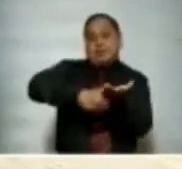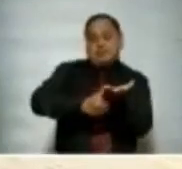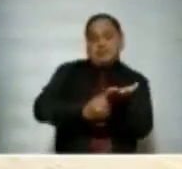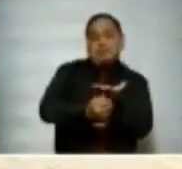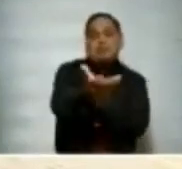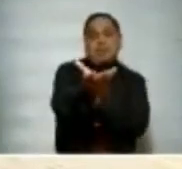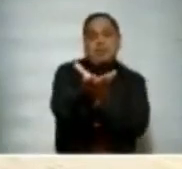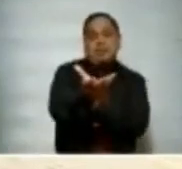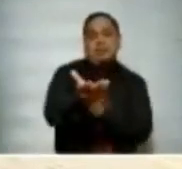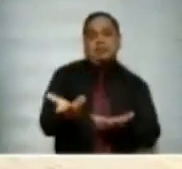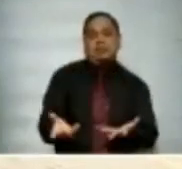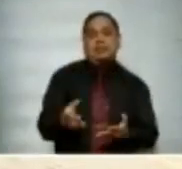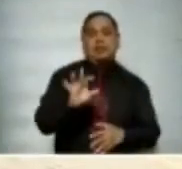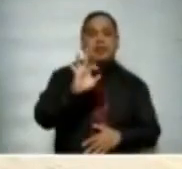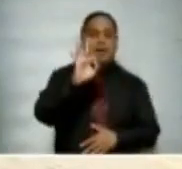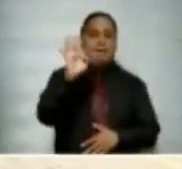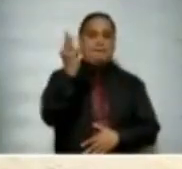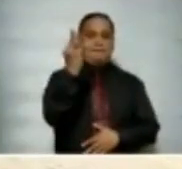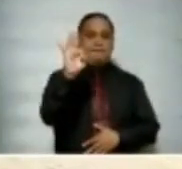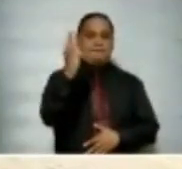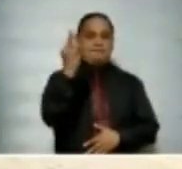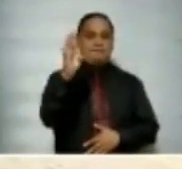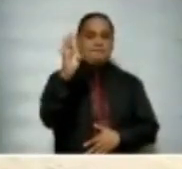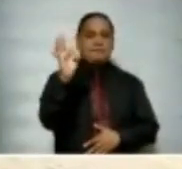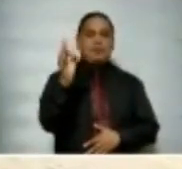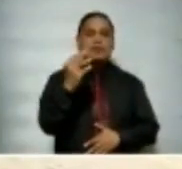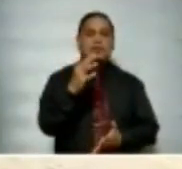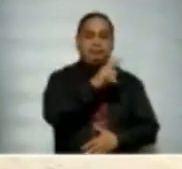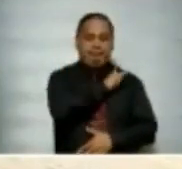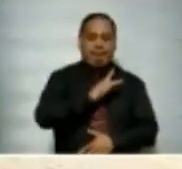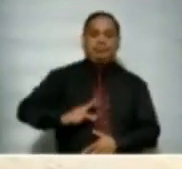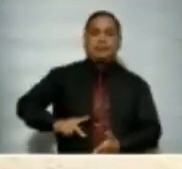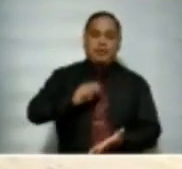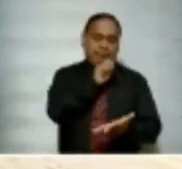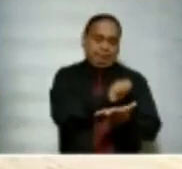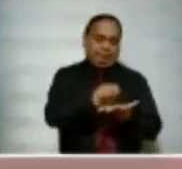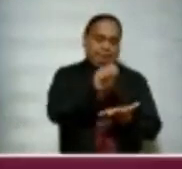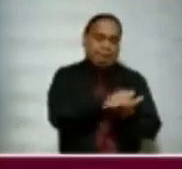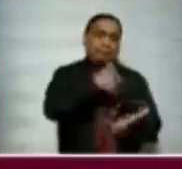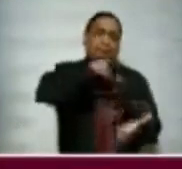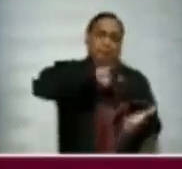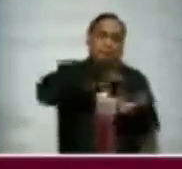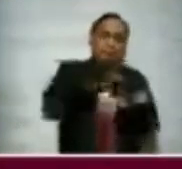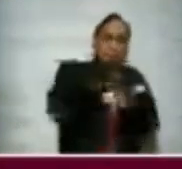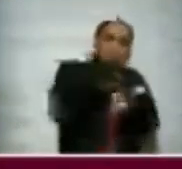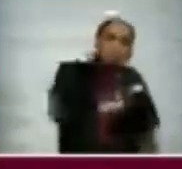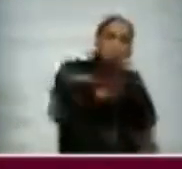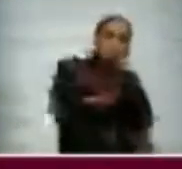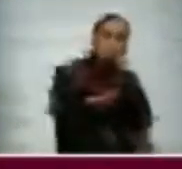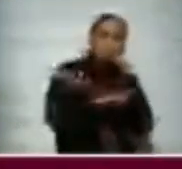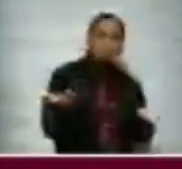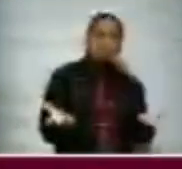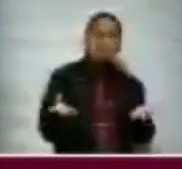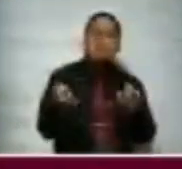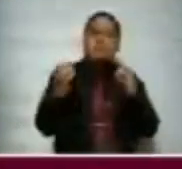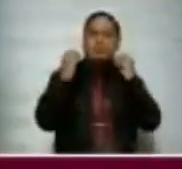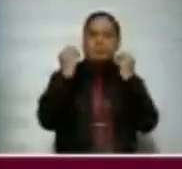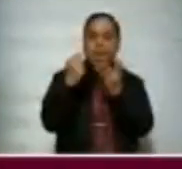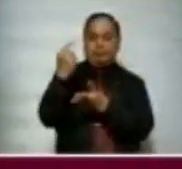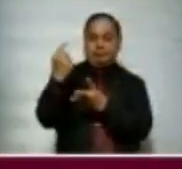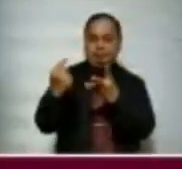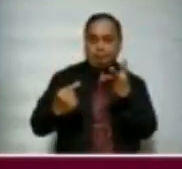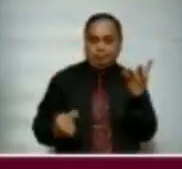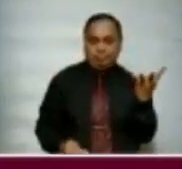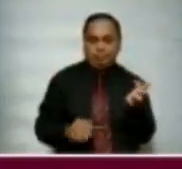Bueno, primeramente, en febrero yo le mando una carta al presidente en donde le comunico las irregularidades El presidente operativas y Borolas, como administrativas dicen y en que